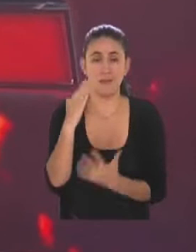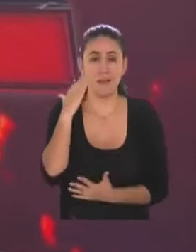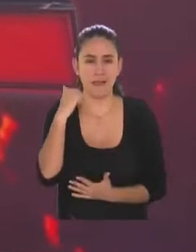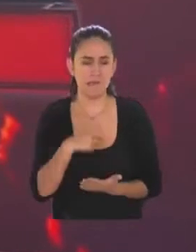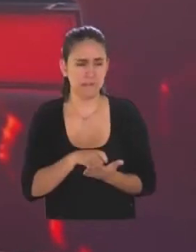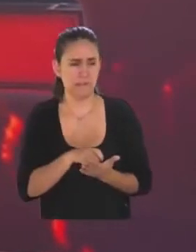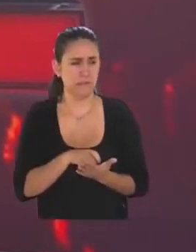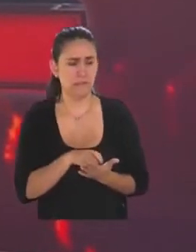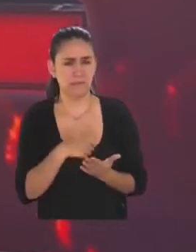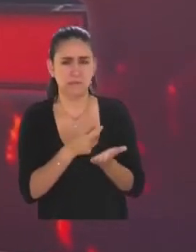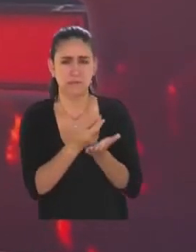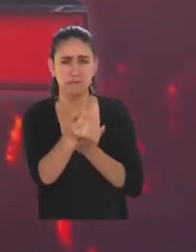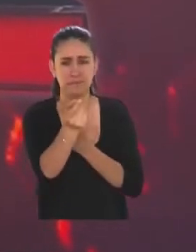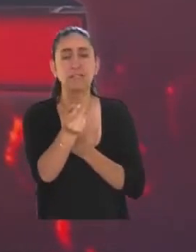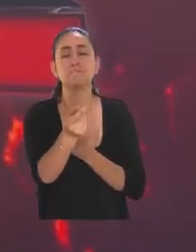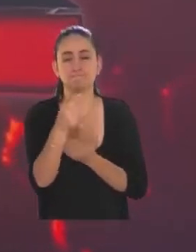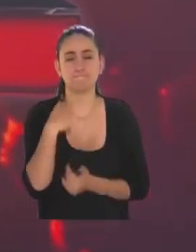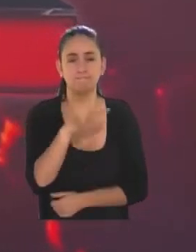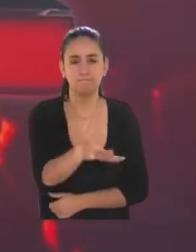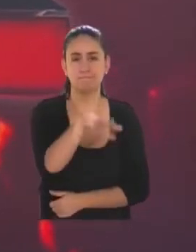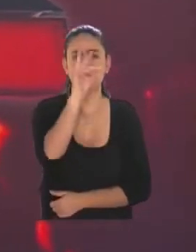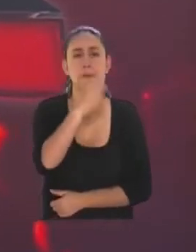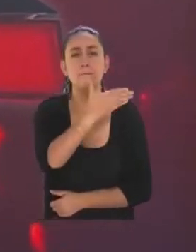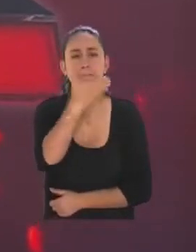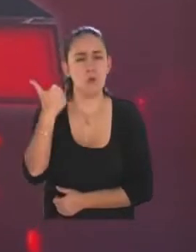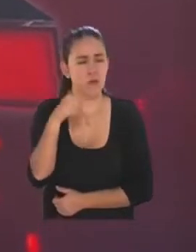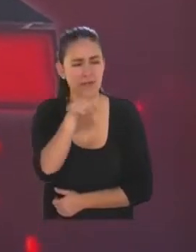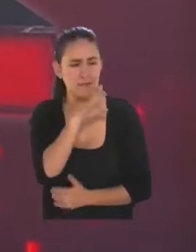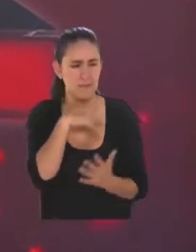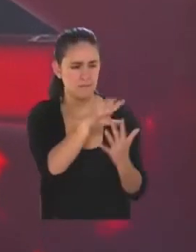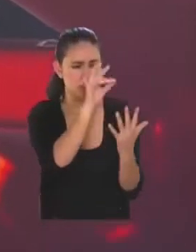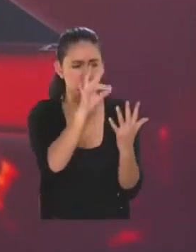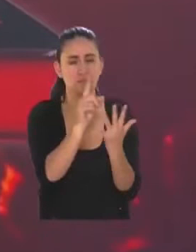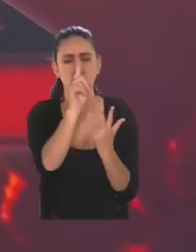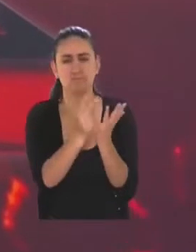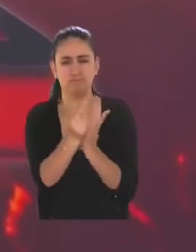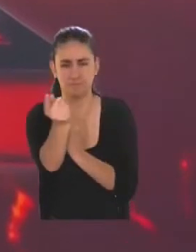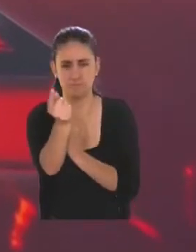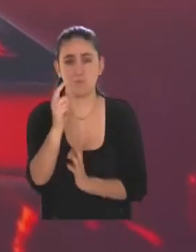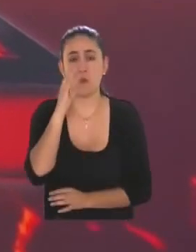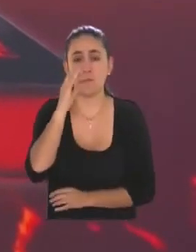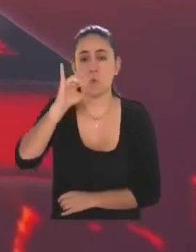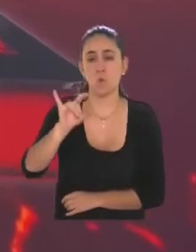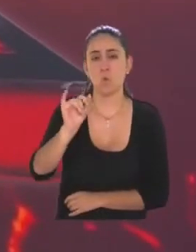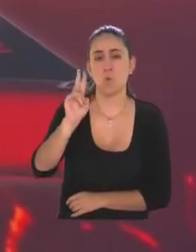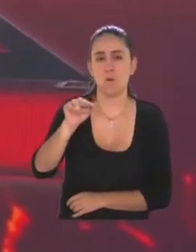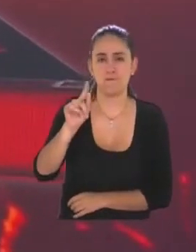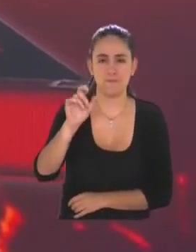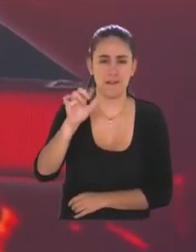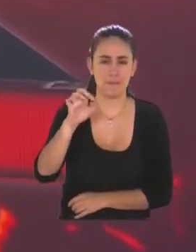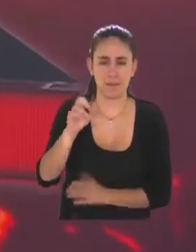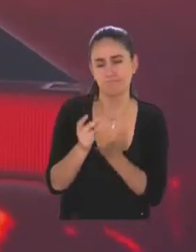tuvo una difícil tarea que fue elegir al concursante que iba a abandonar la competencia. Al final, Juan Felipe Sánchez fue el